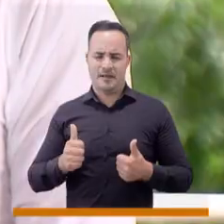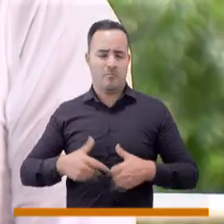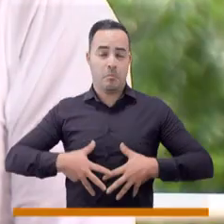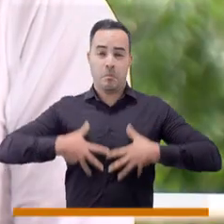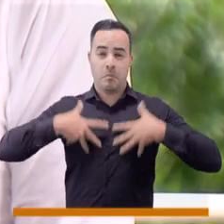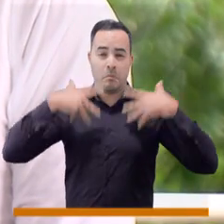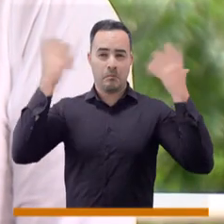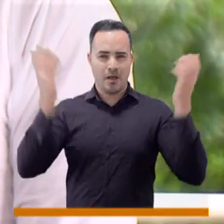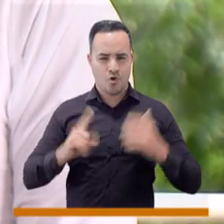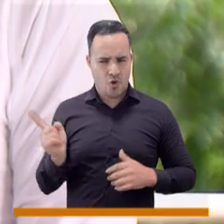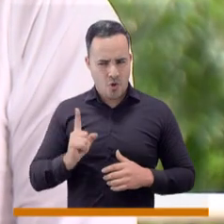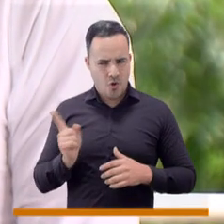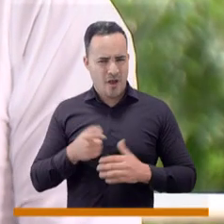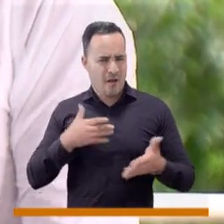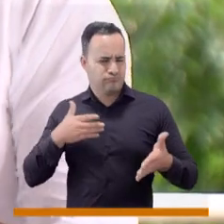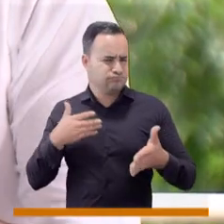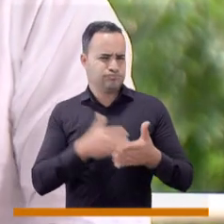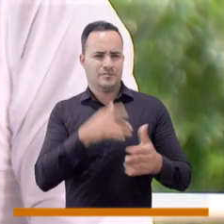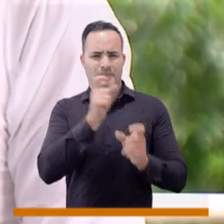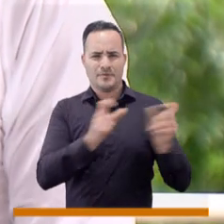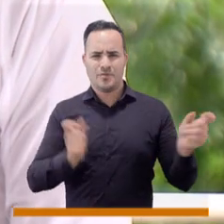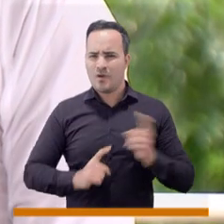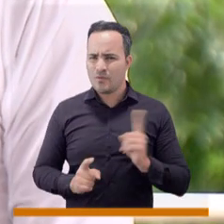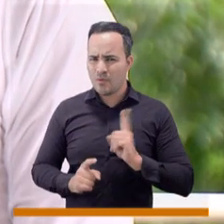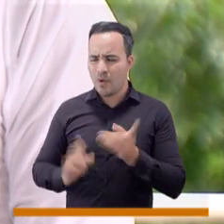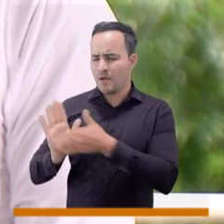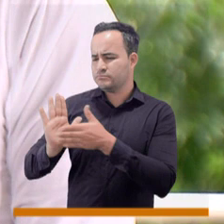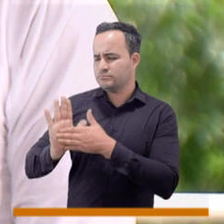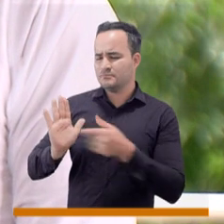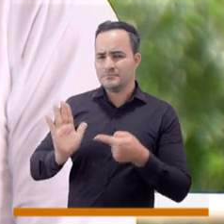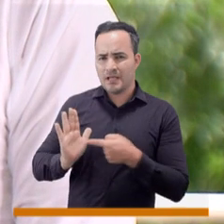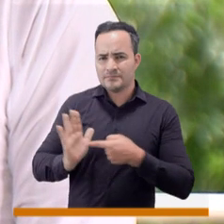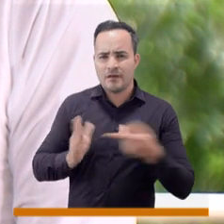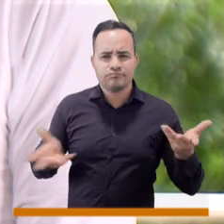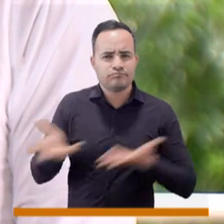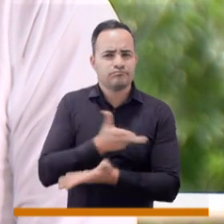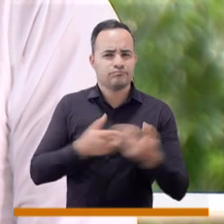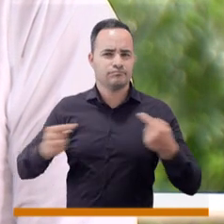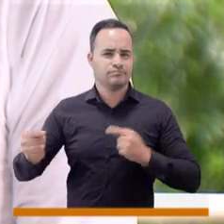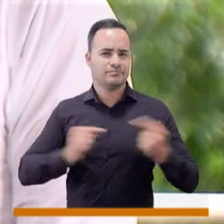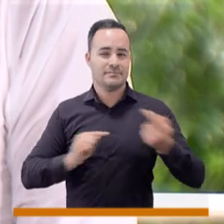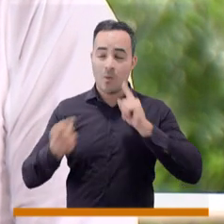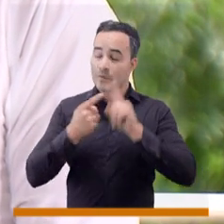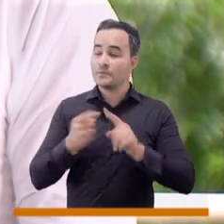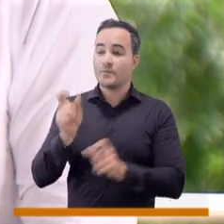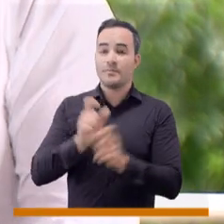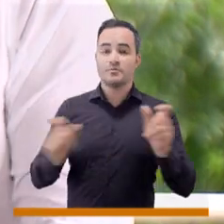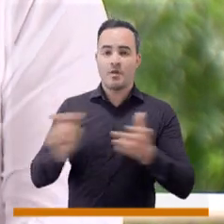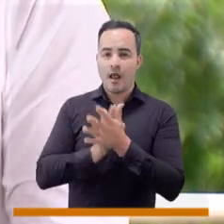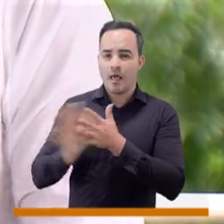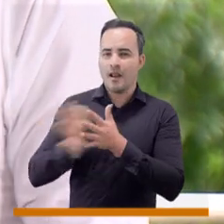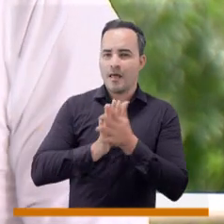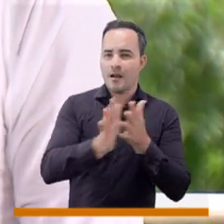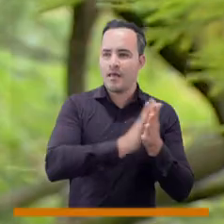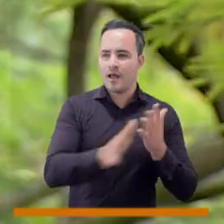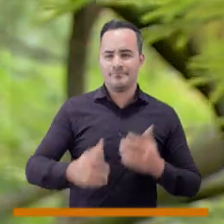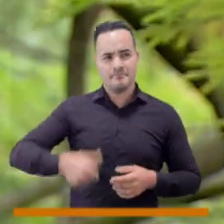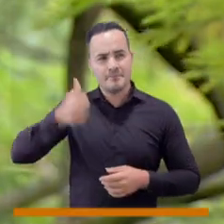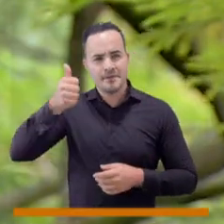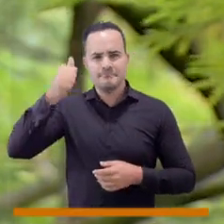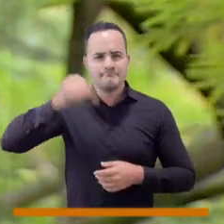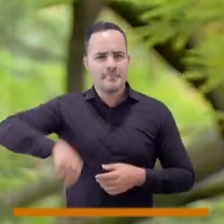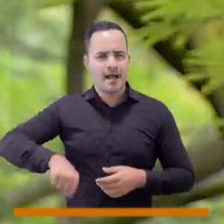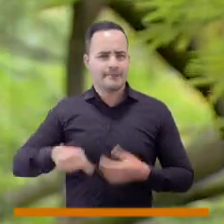bien ahí pueden haber ideas diferentes, ese es el espacio democrático en donde tenemos la oportunidad de poderle contar a la gente qué está bien, qué está mal y qué está